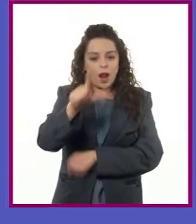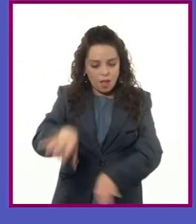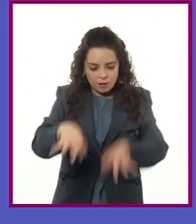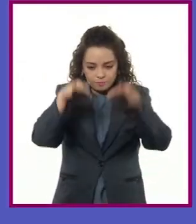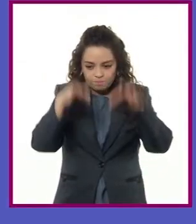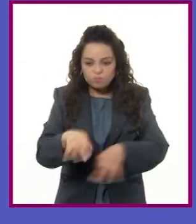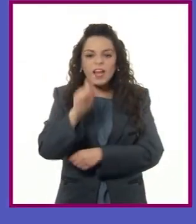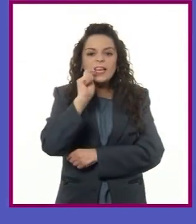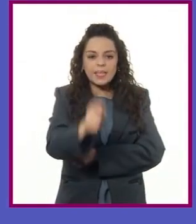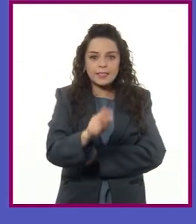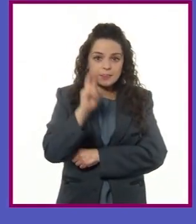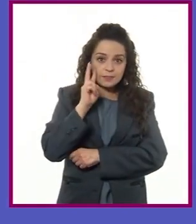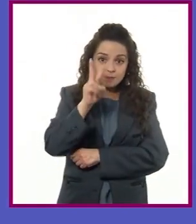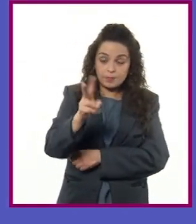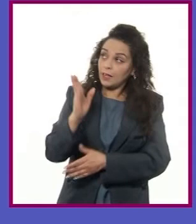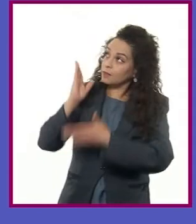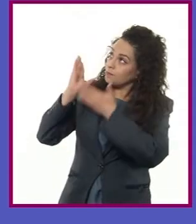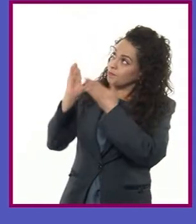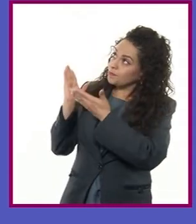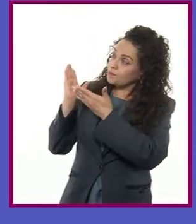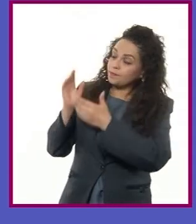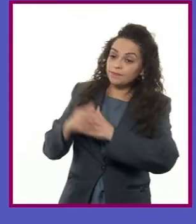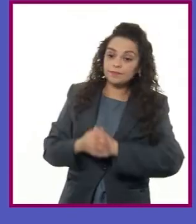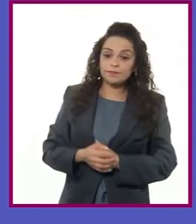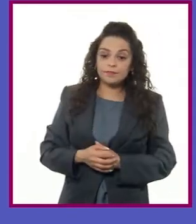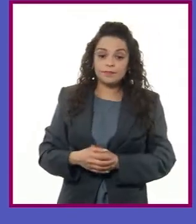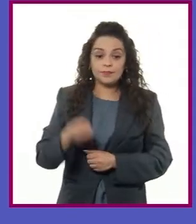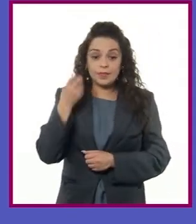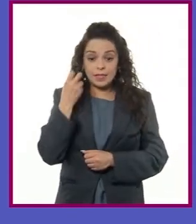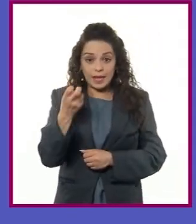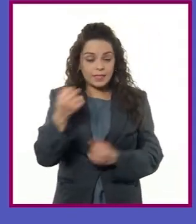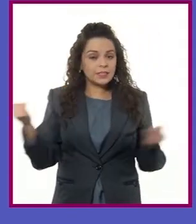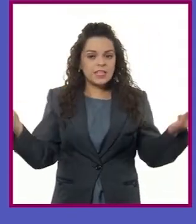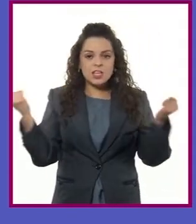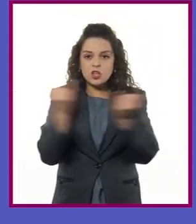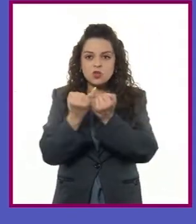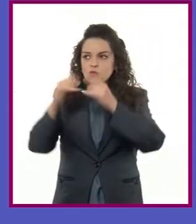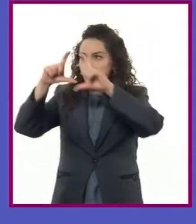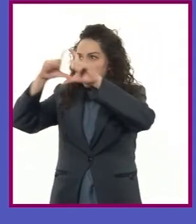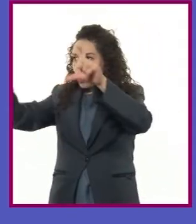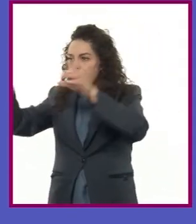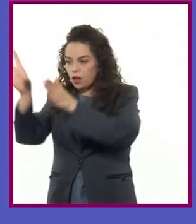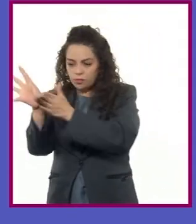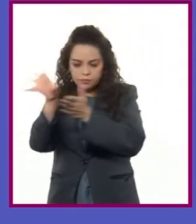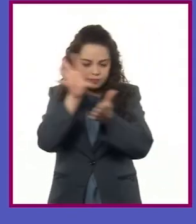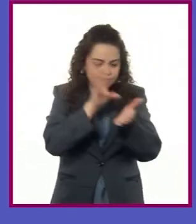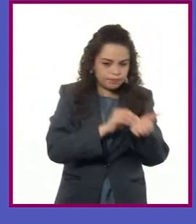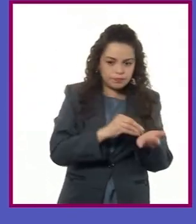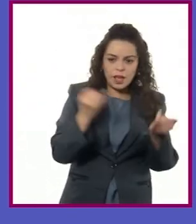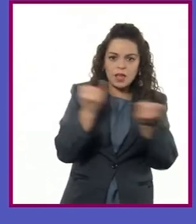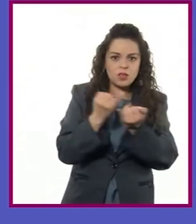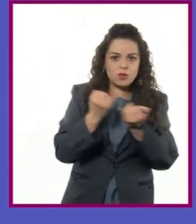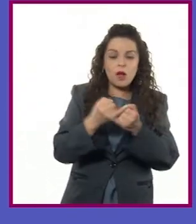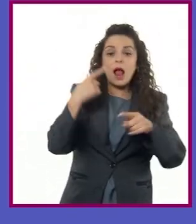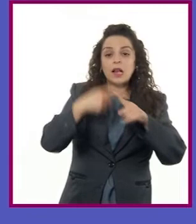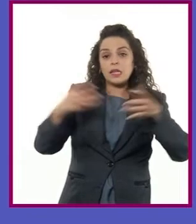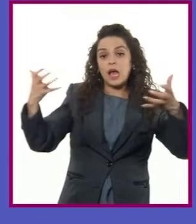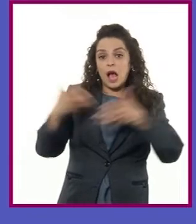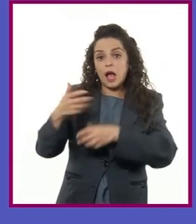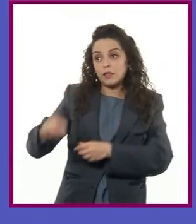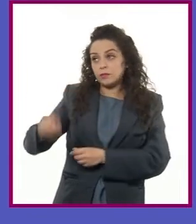cita textual es un fragmento de texto que se reproduce exactamente igual a como lo escribió su autor